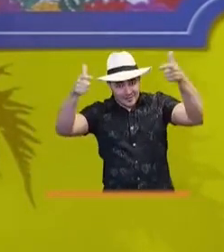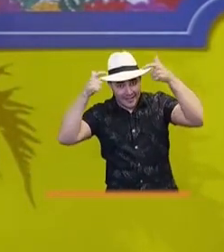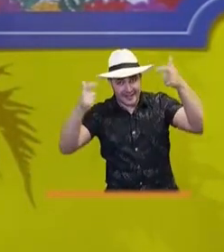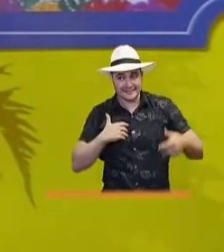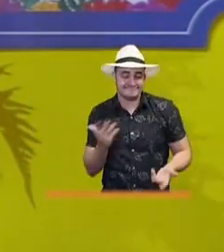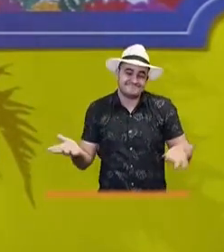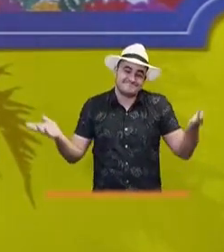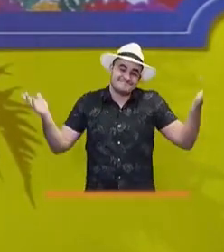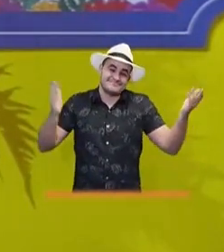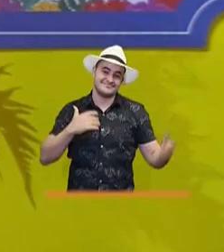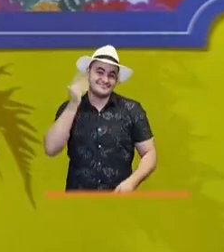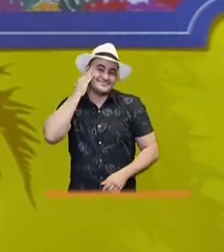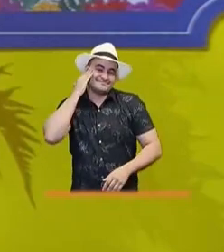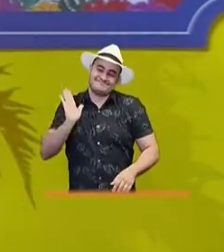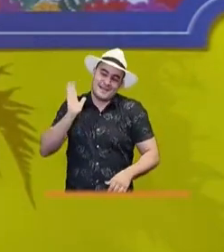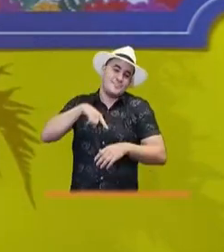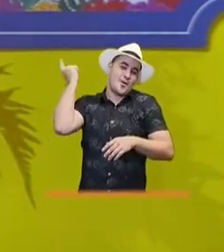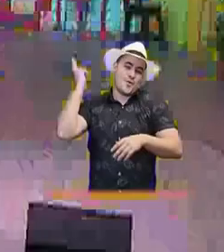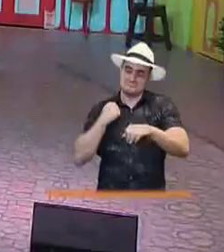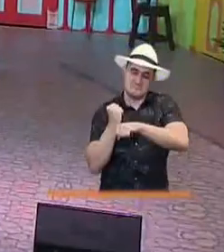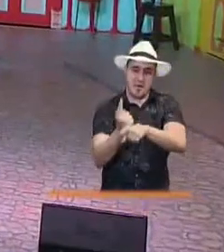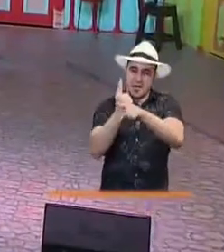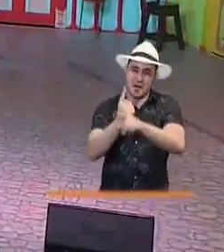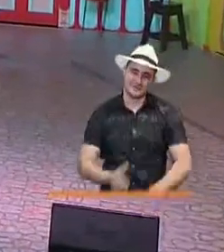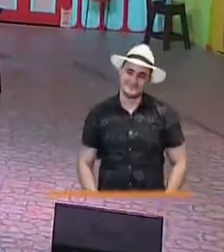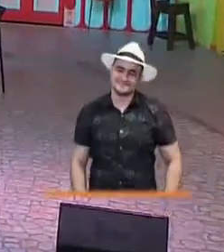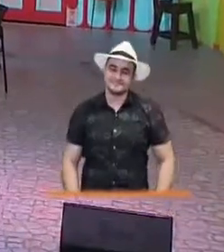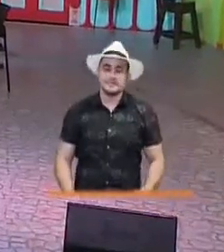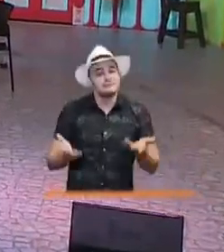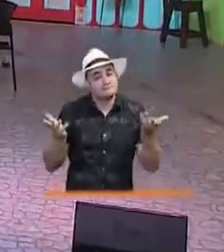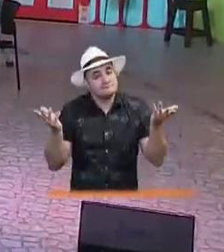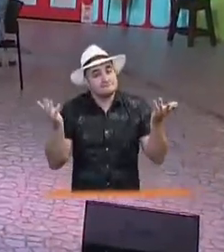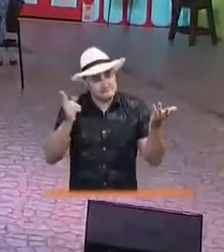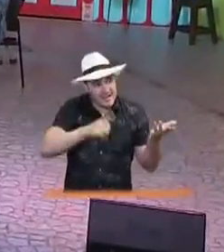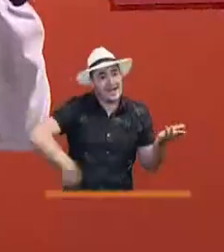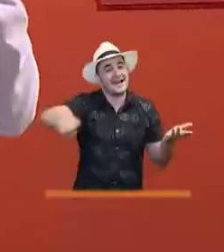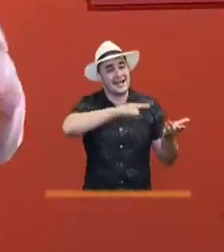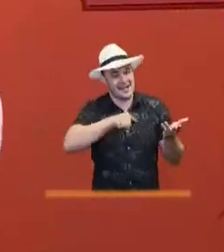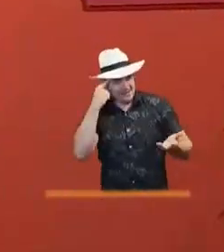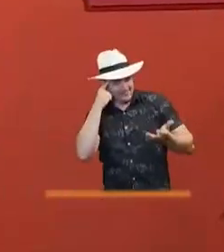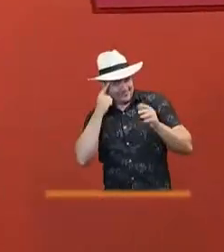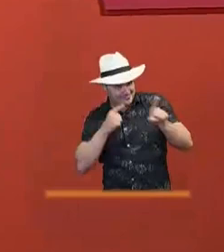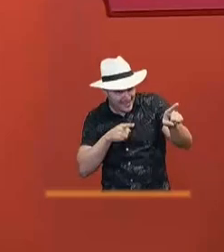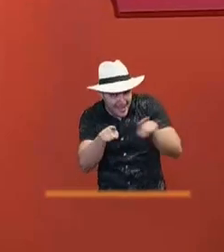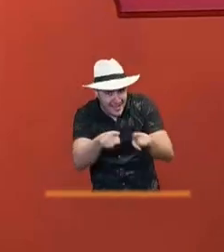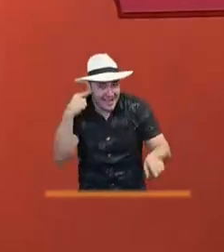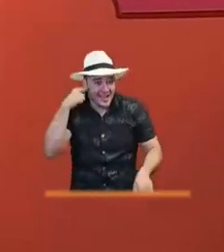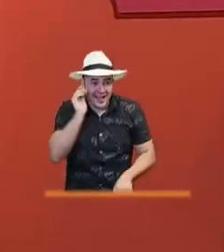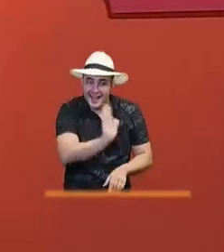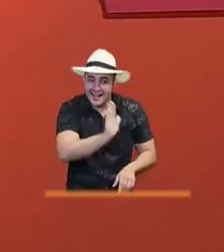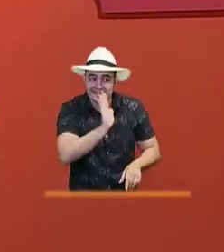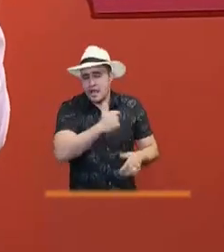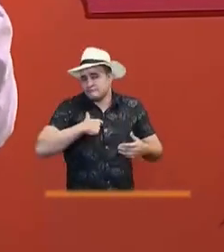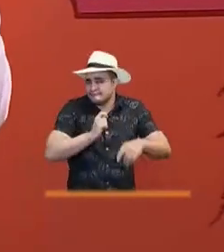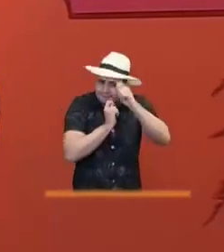siendo siempre el primer perdedor. Eso es lo que piensa usted. Lo